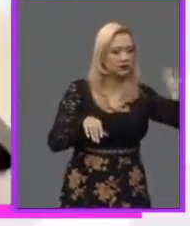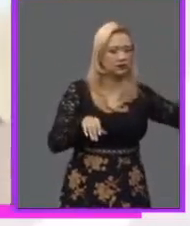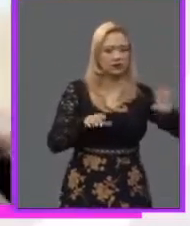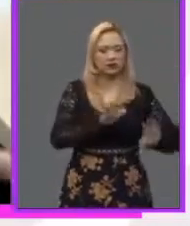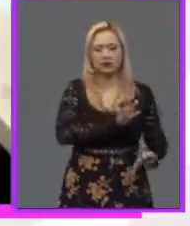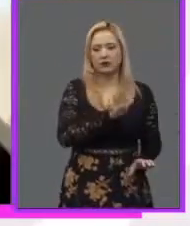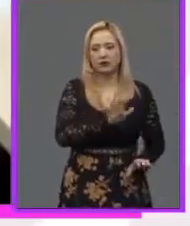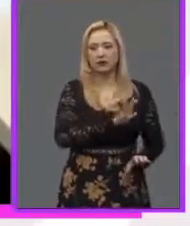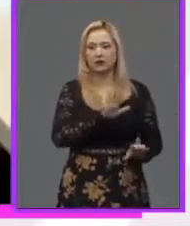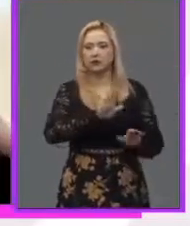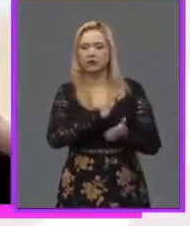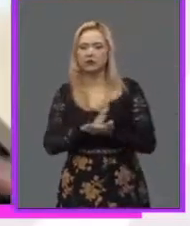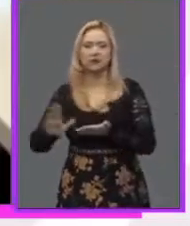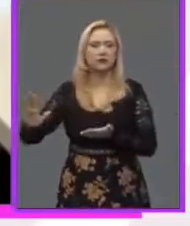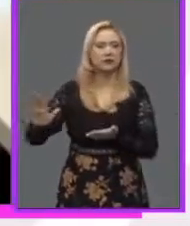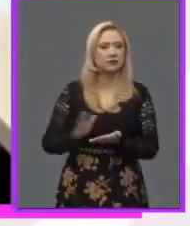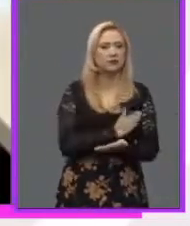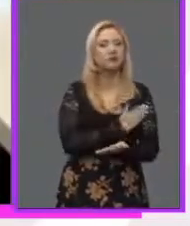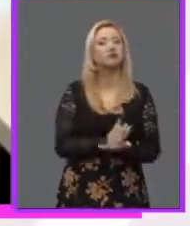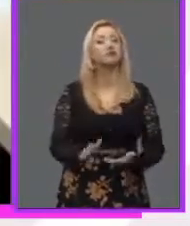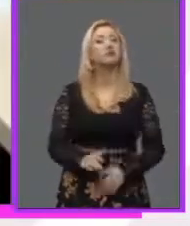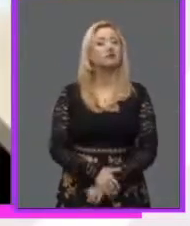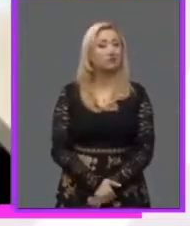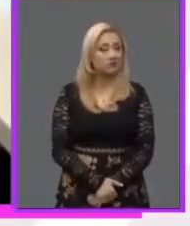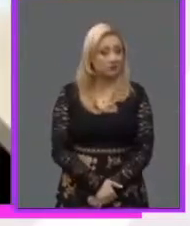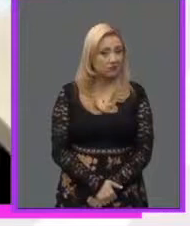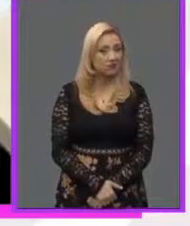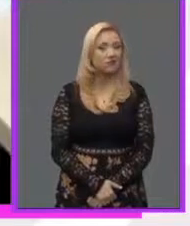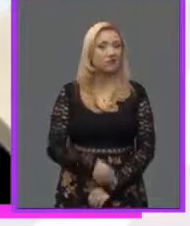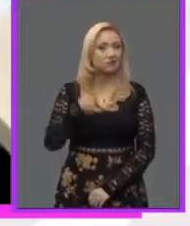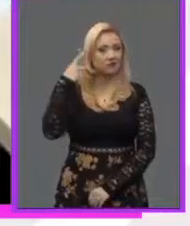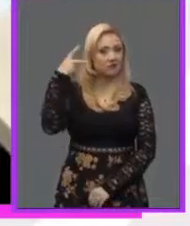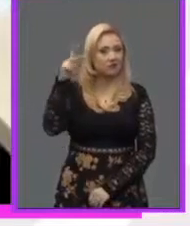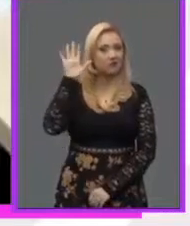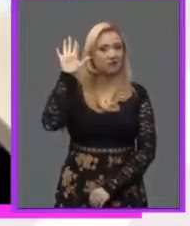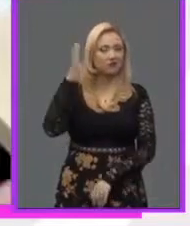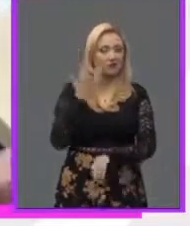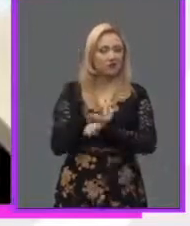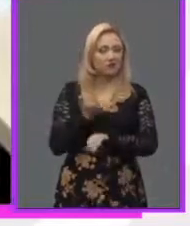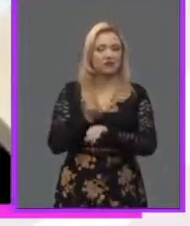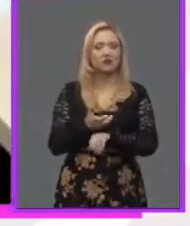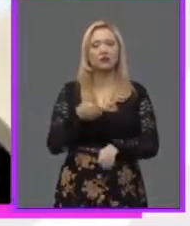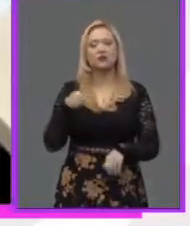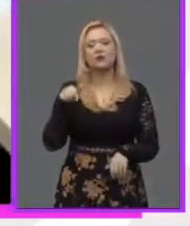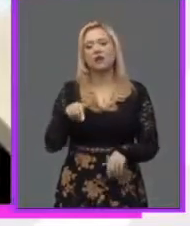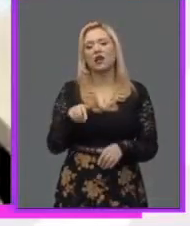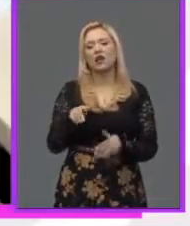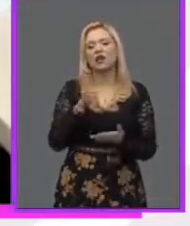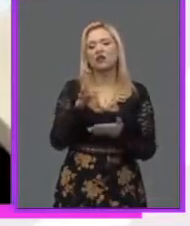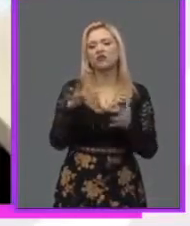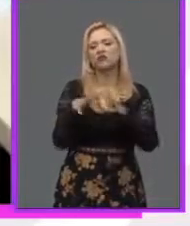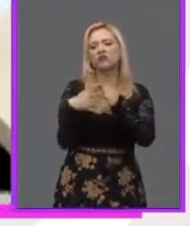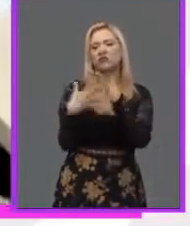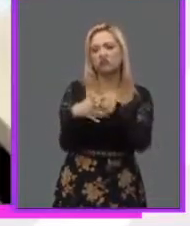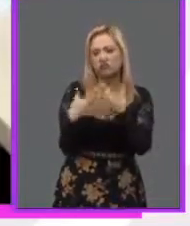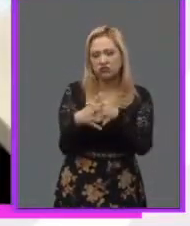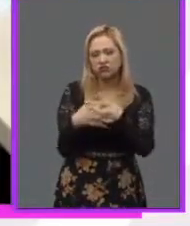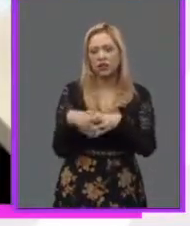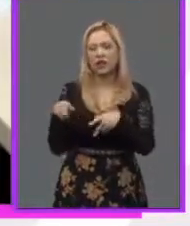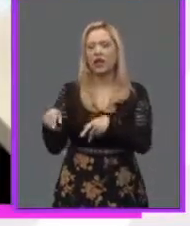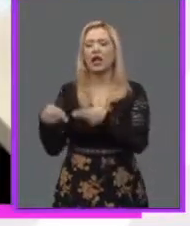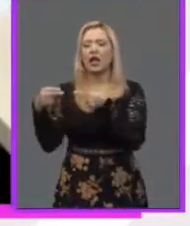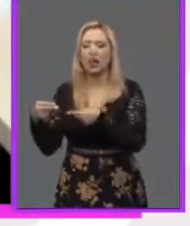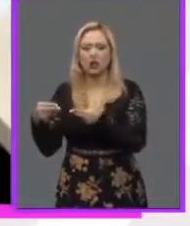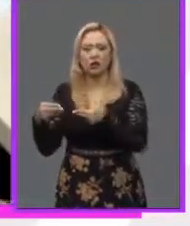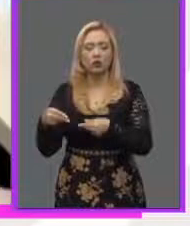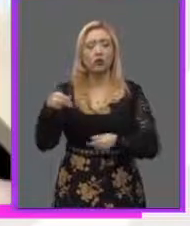ayuntamientos sectorizan la ciudad para decir esto va a ser solo de una zona meramente habitacional, esta va a ser de usos mixtos, esta va a ser